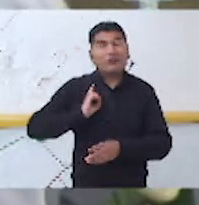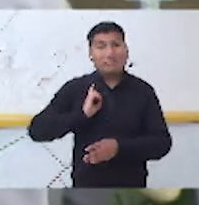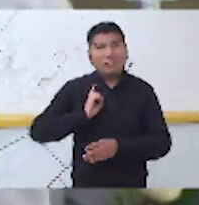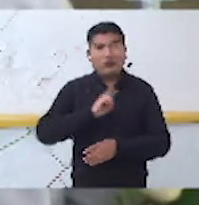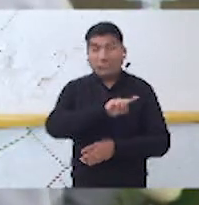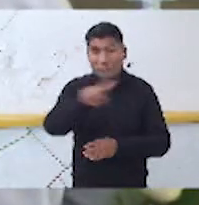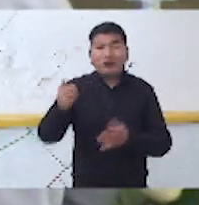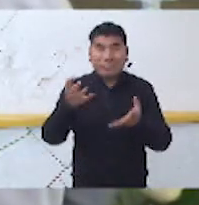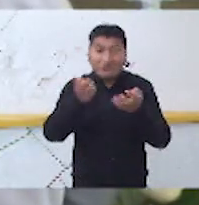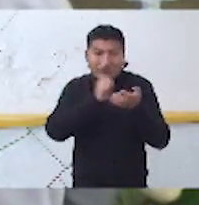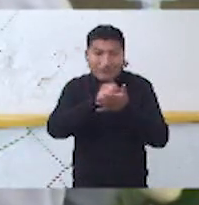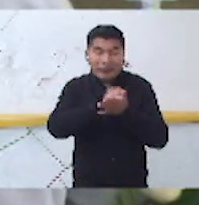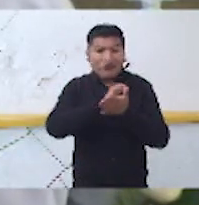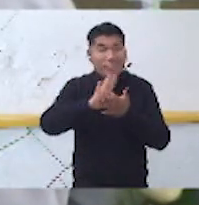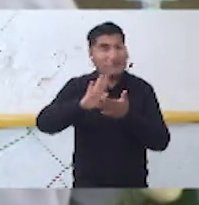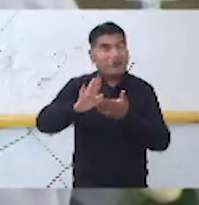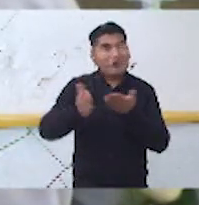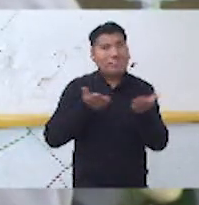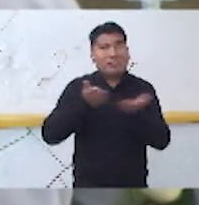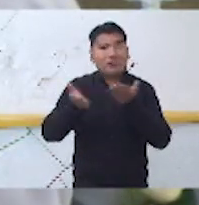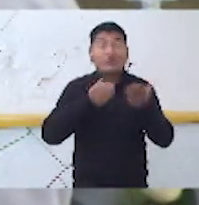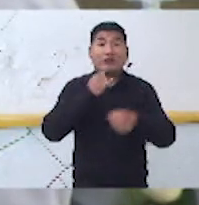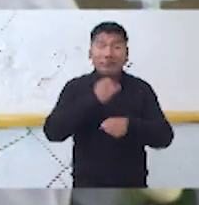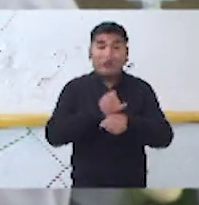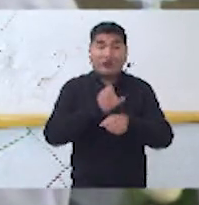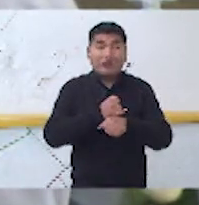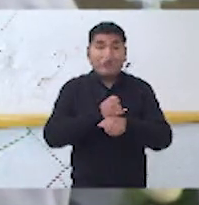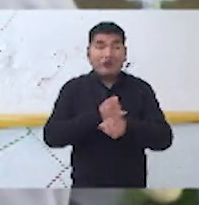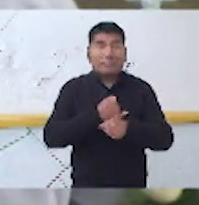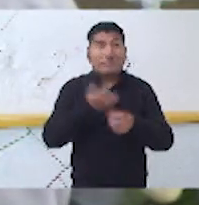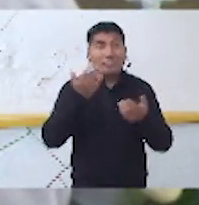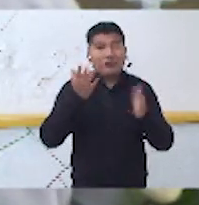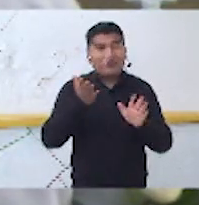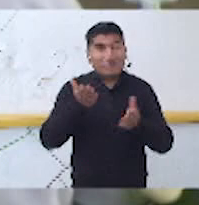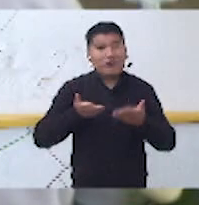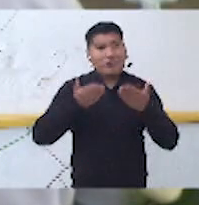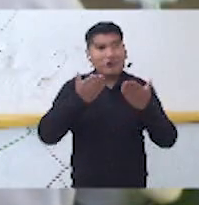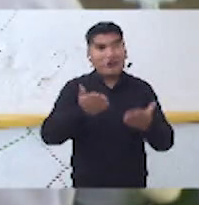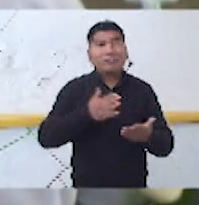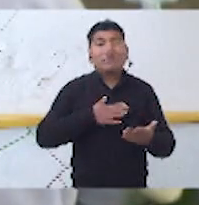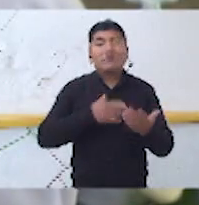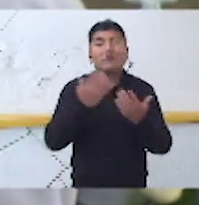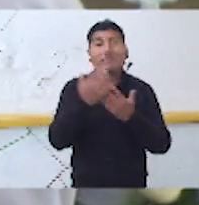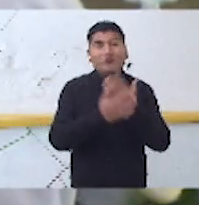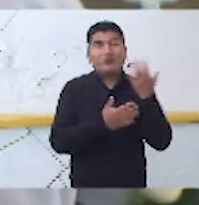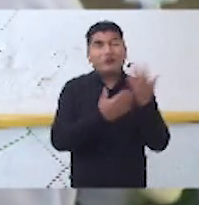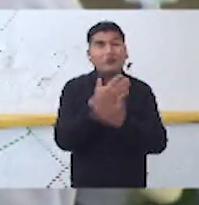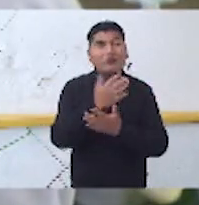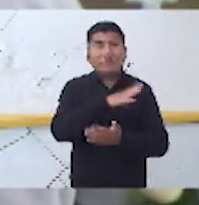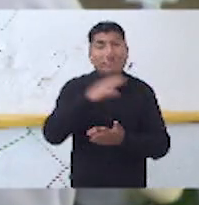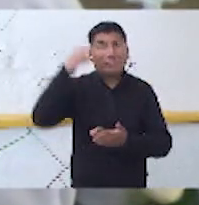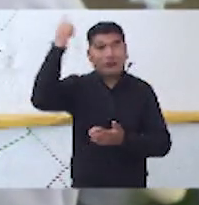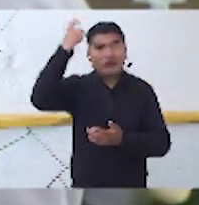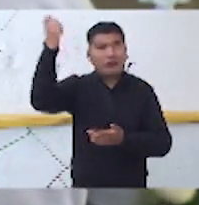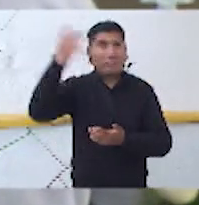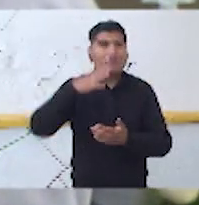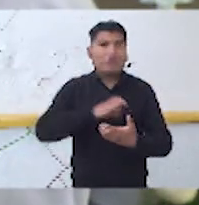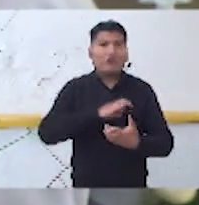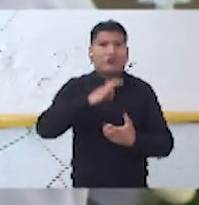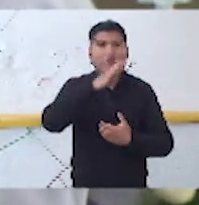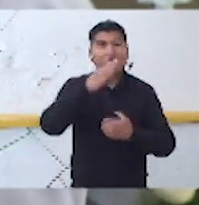¿Quieren consagrarse al servicio de la Iglesia por la imposición de mis manos y la gracia del Espíritu